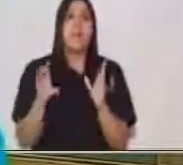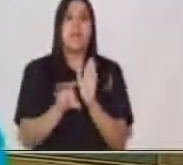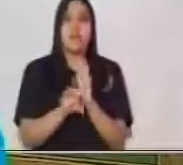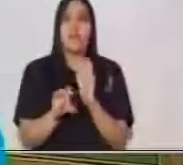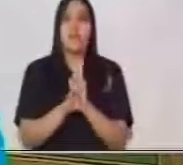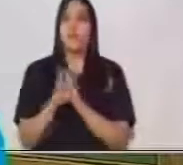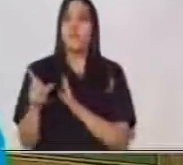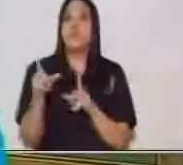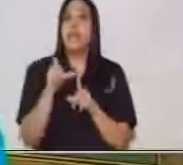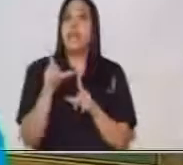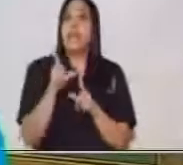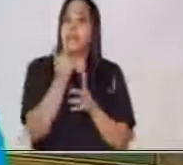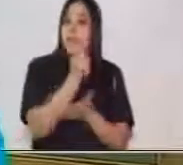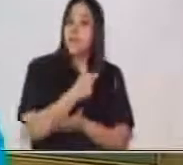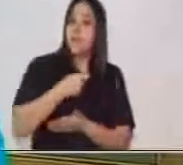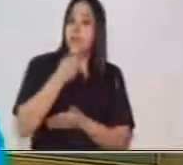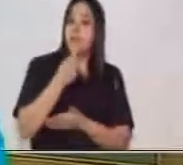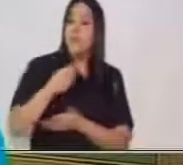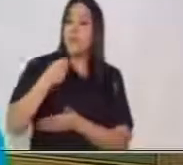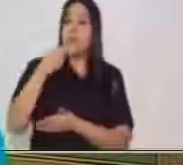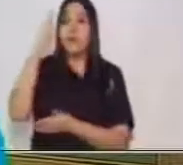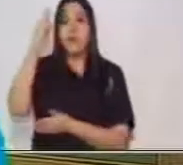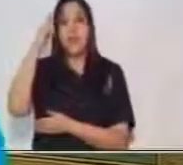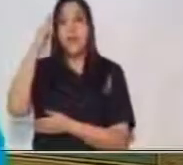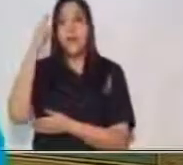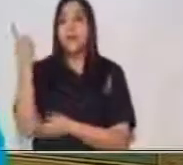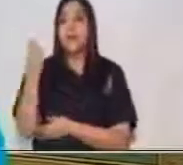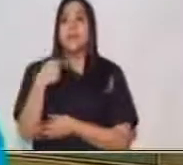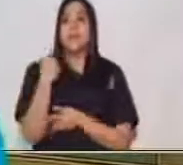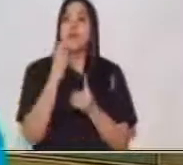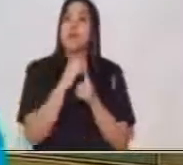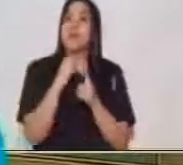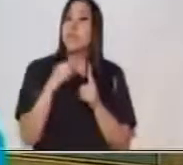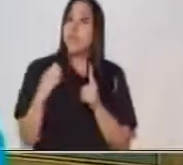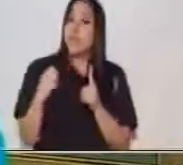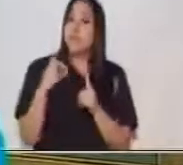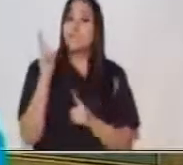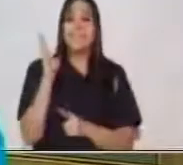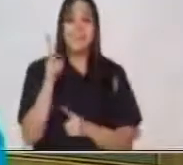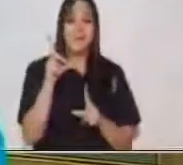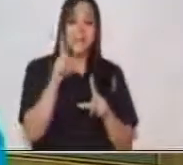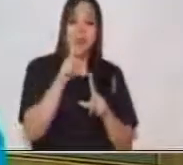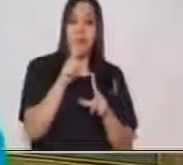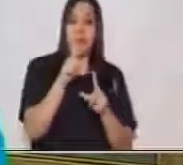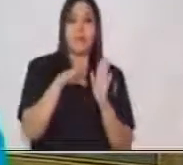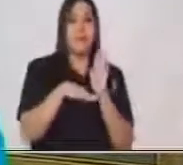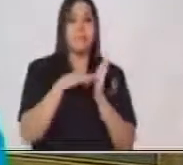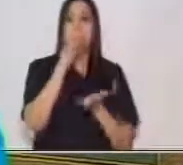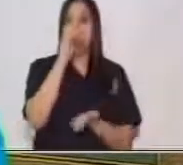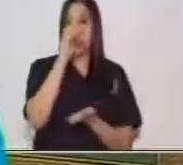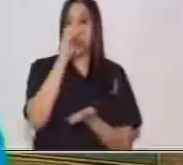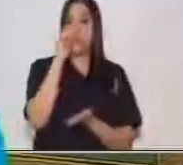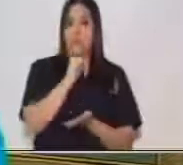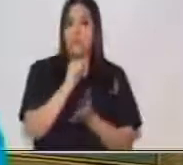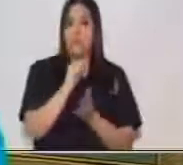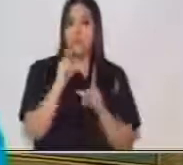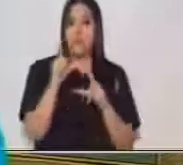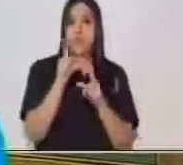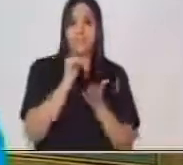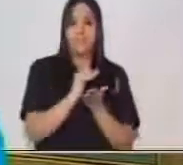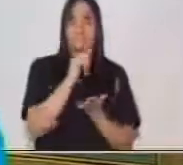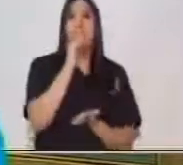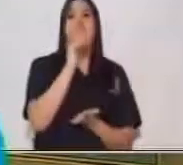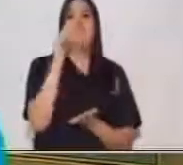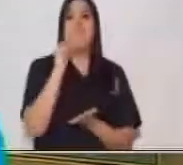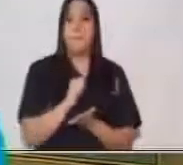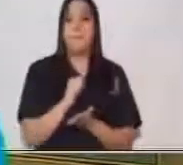en letra de carta. Recuerda que toda oración inicia con letra mayúscula y termina con punto. Si te das